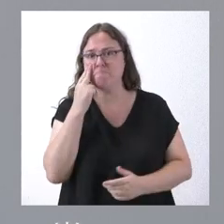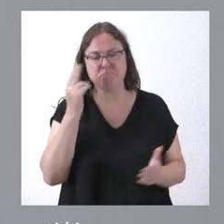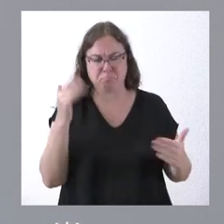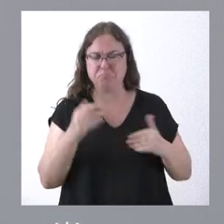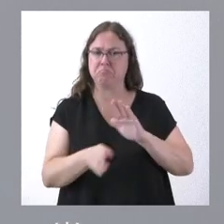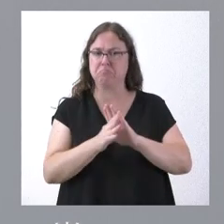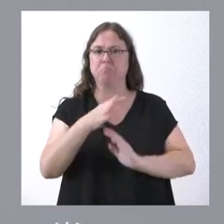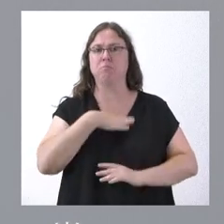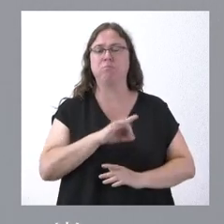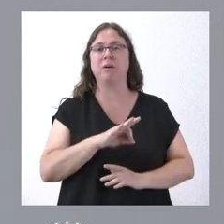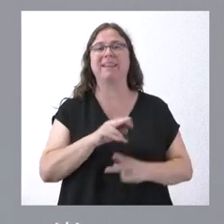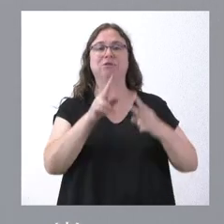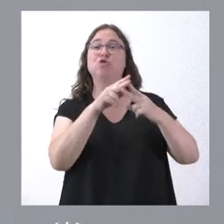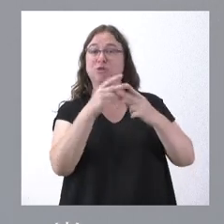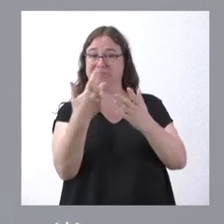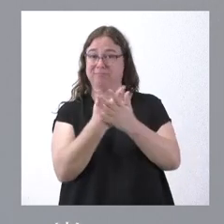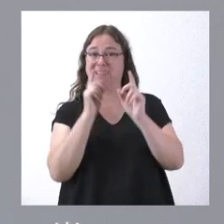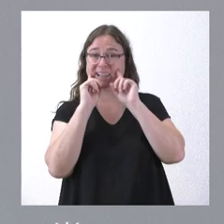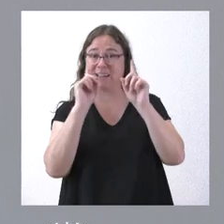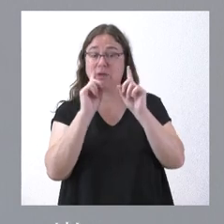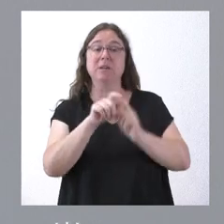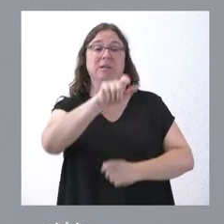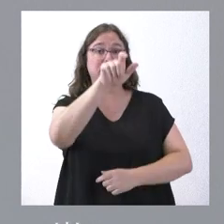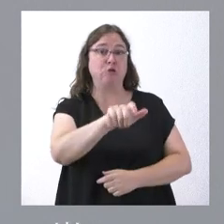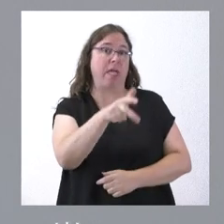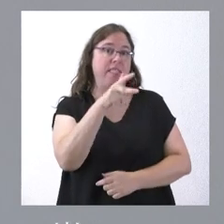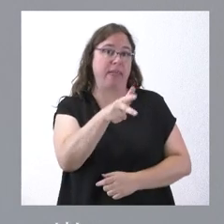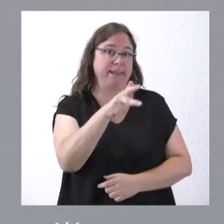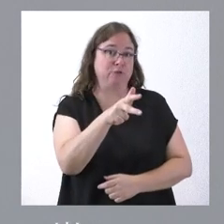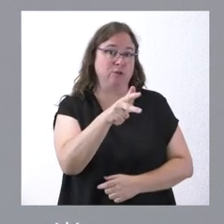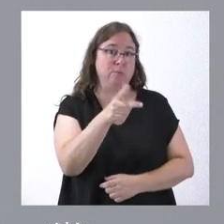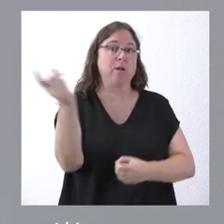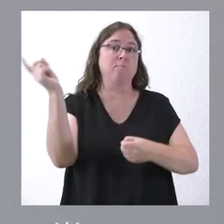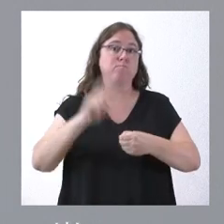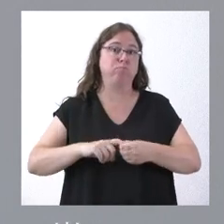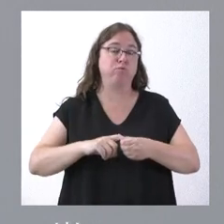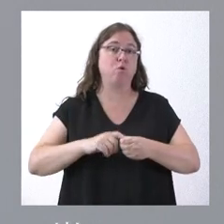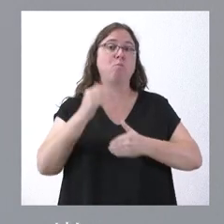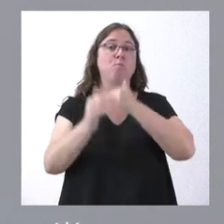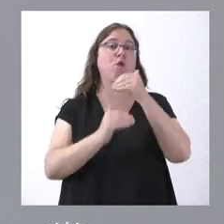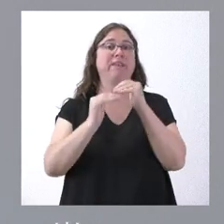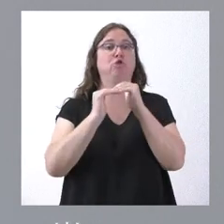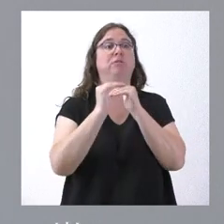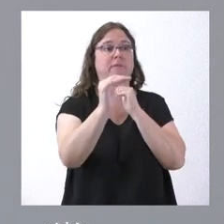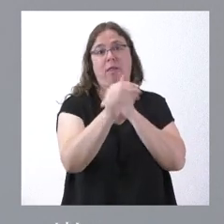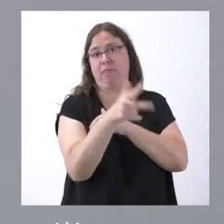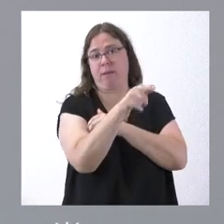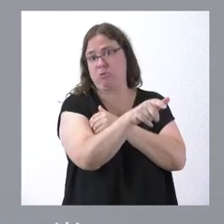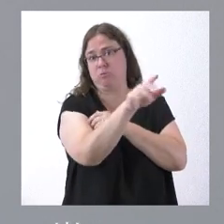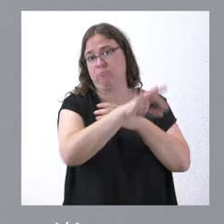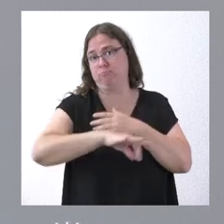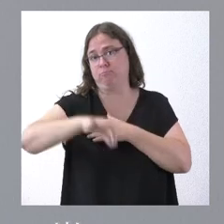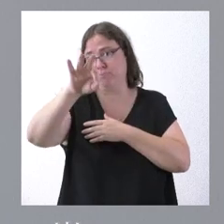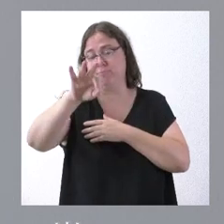como consecuencia de estos dos aspectos singulares, que es el derecho de un profesional a participar en un procedimiento de estabilización en el